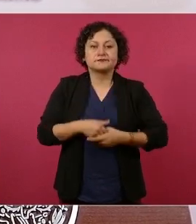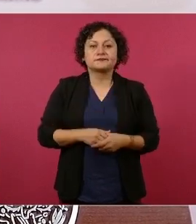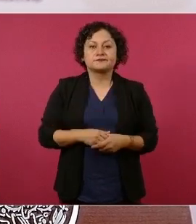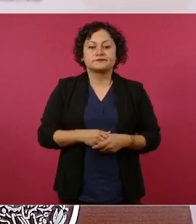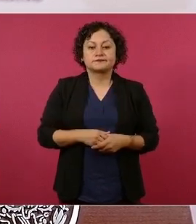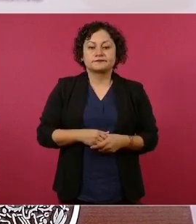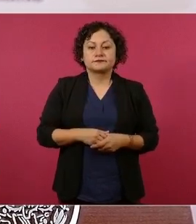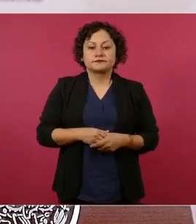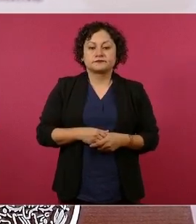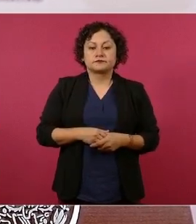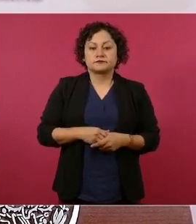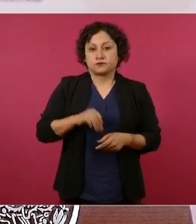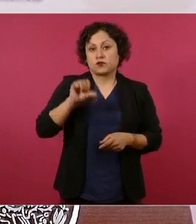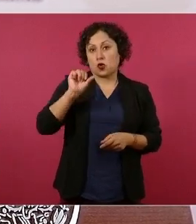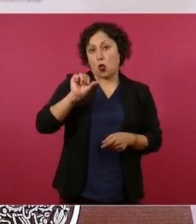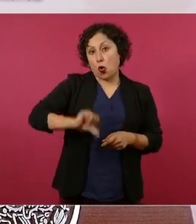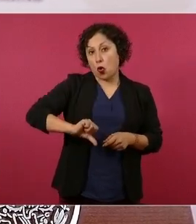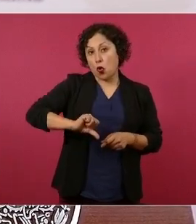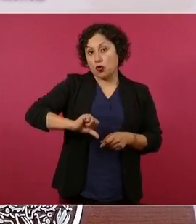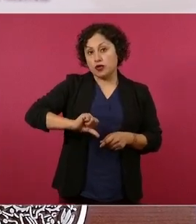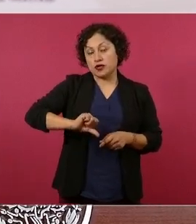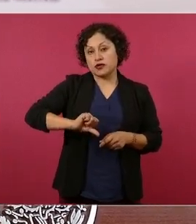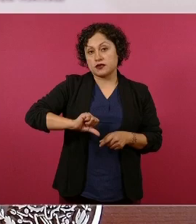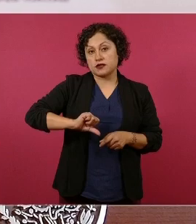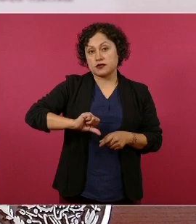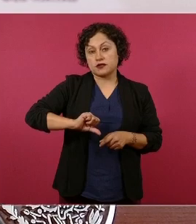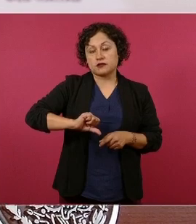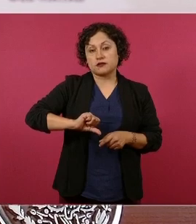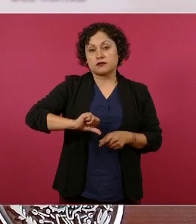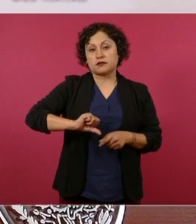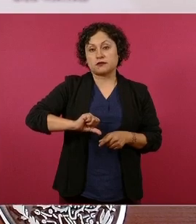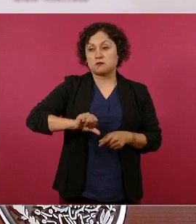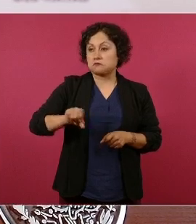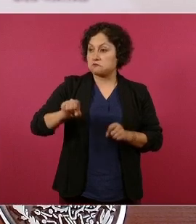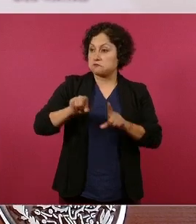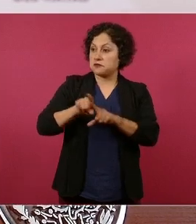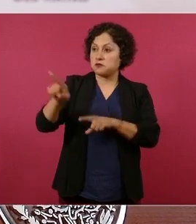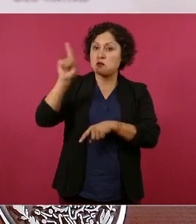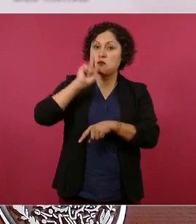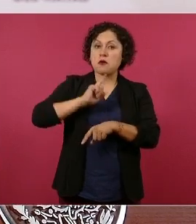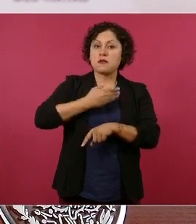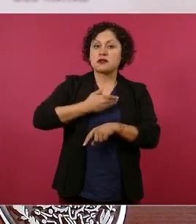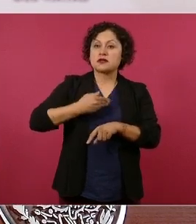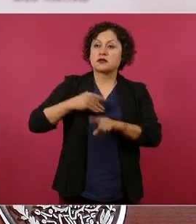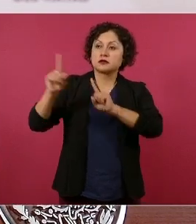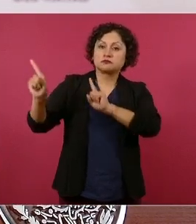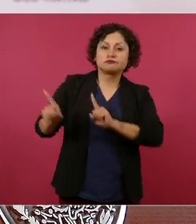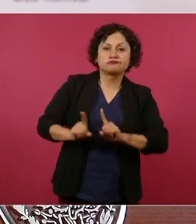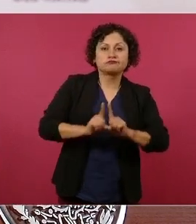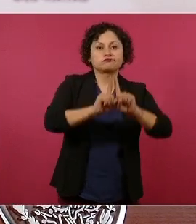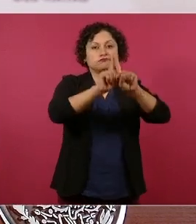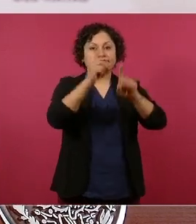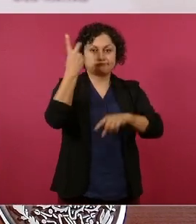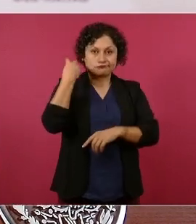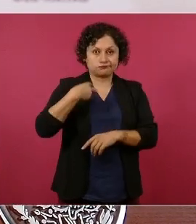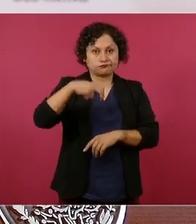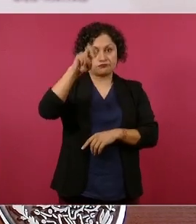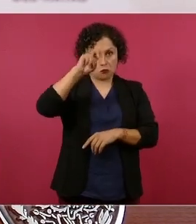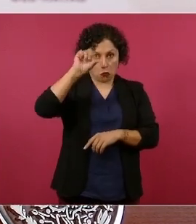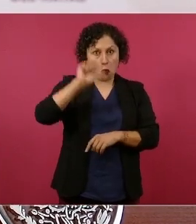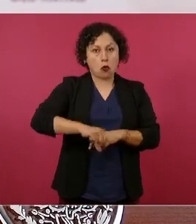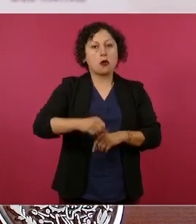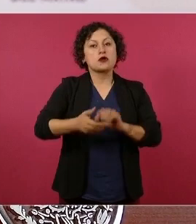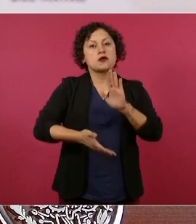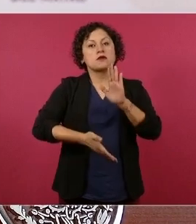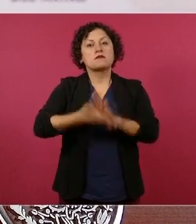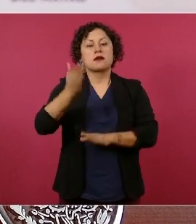Hoy vamos de nuevo con la presidenta electa a hacer una gira por